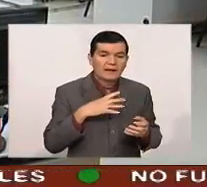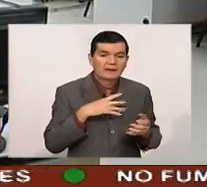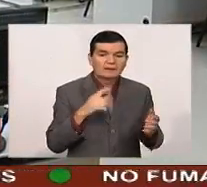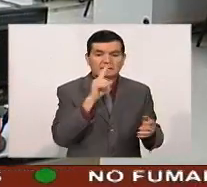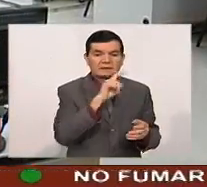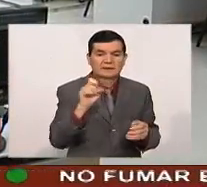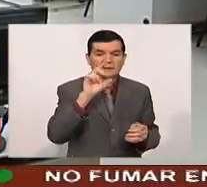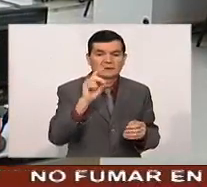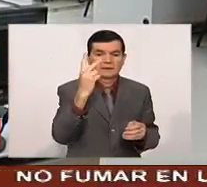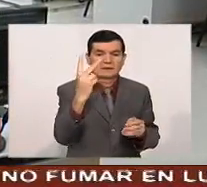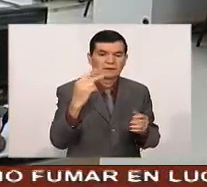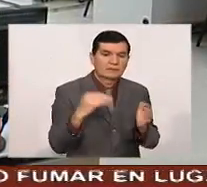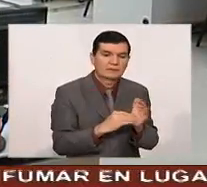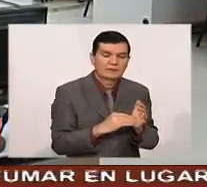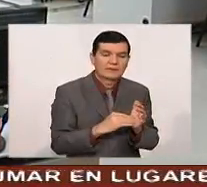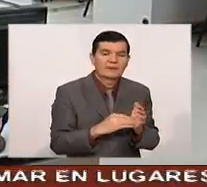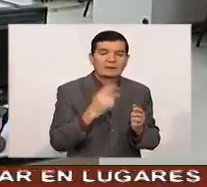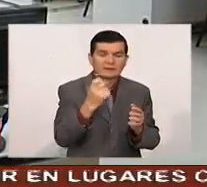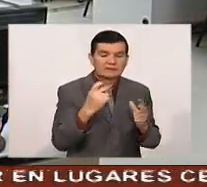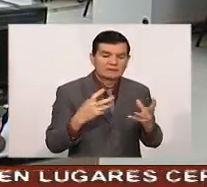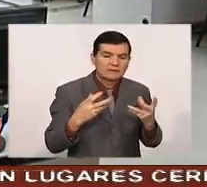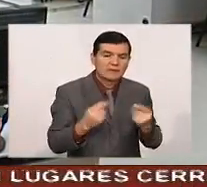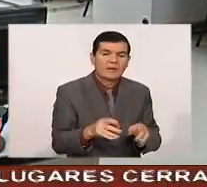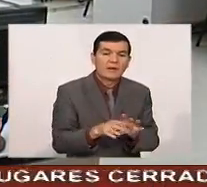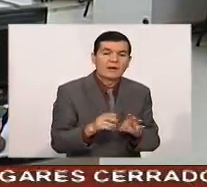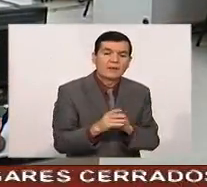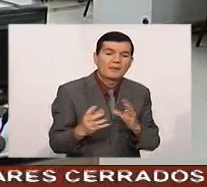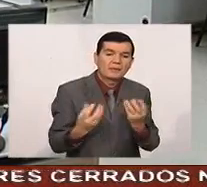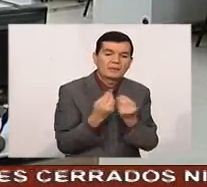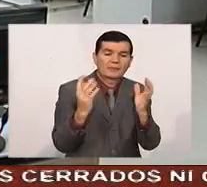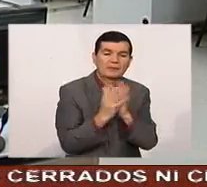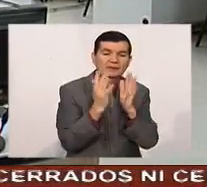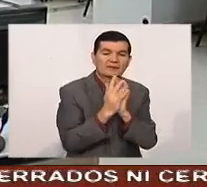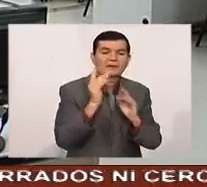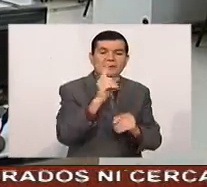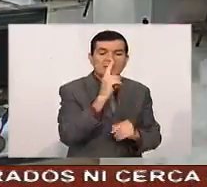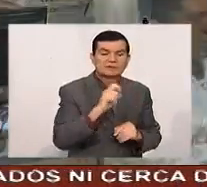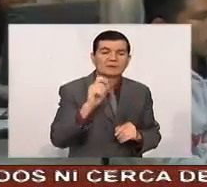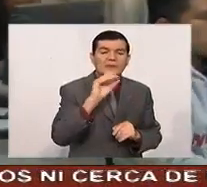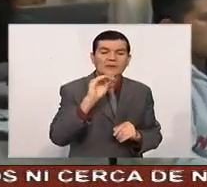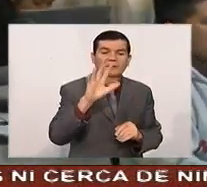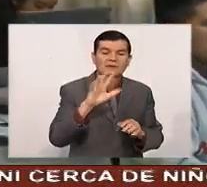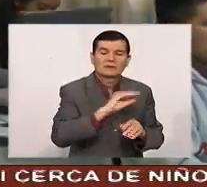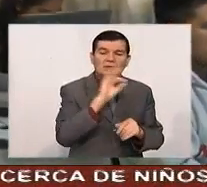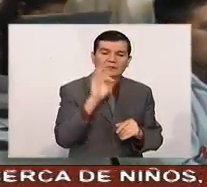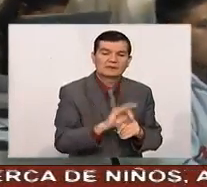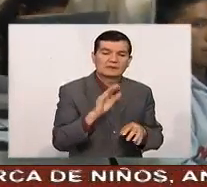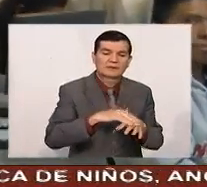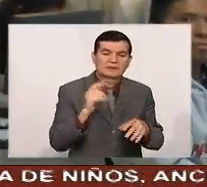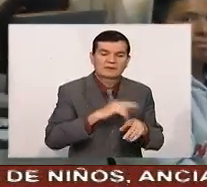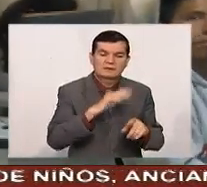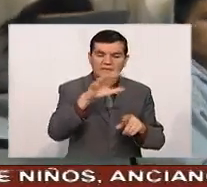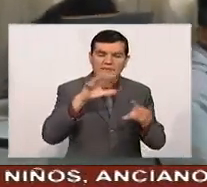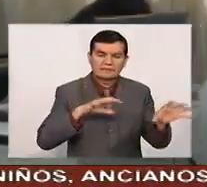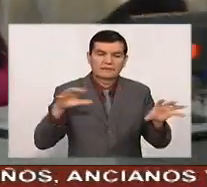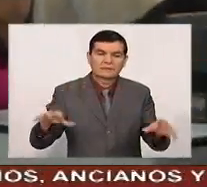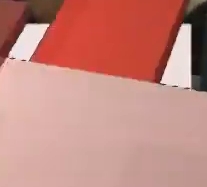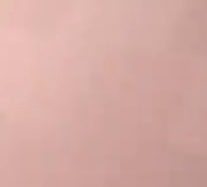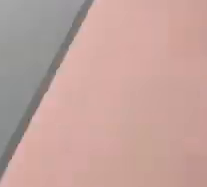de 132,000, lo que representa un nivel de participación del 95% en 28 entidades federativas.